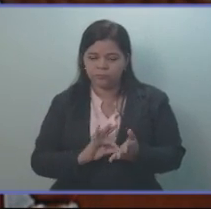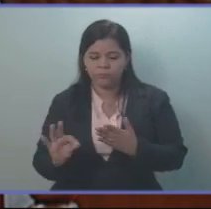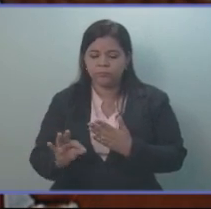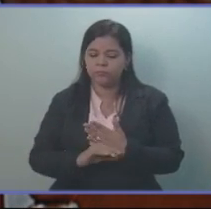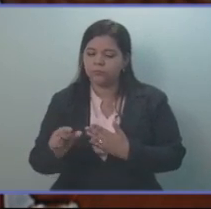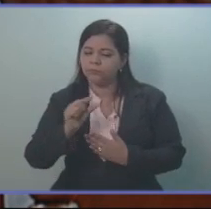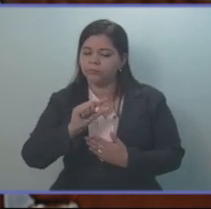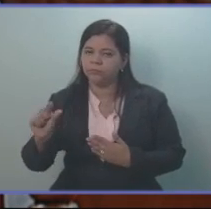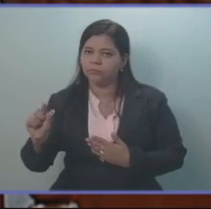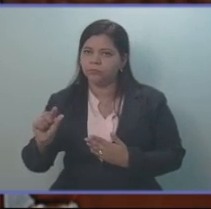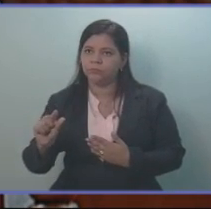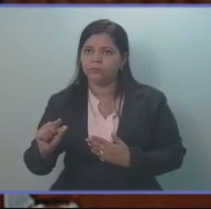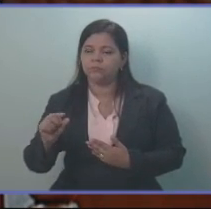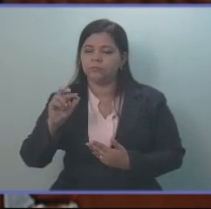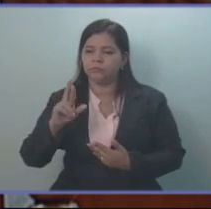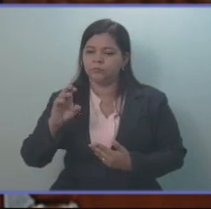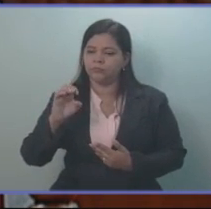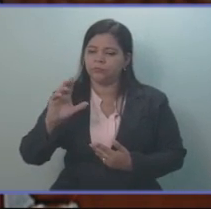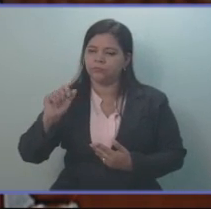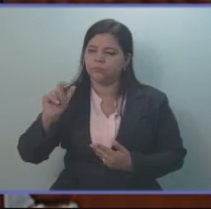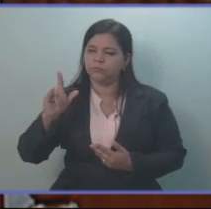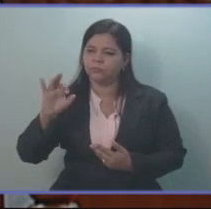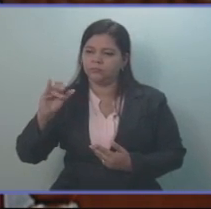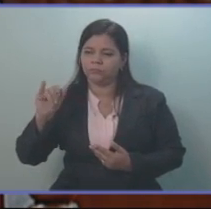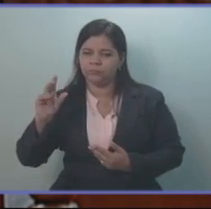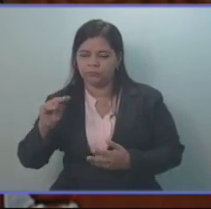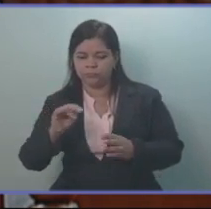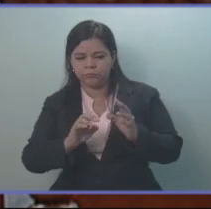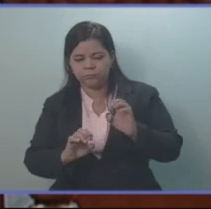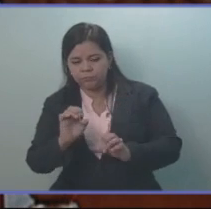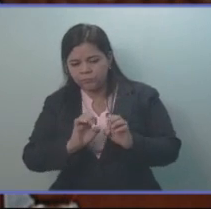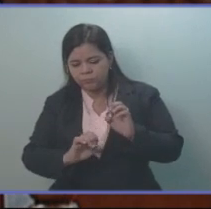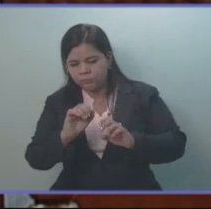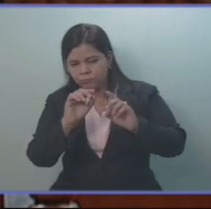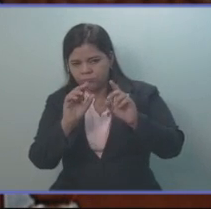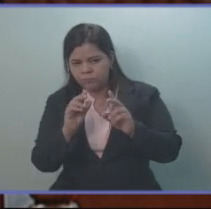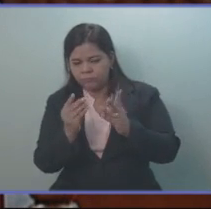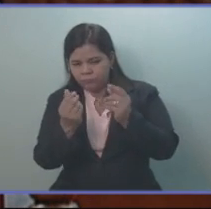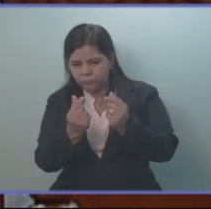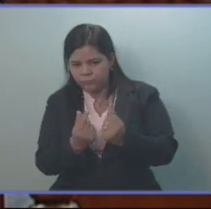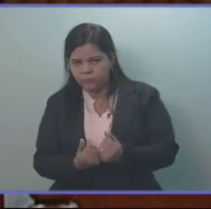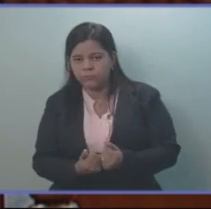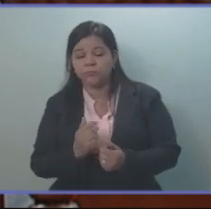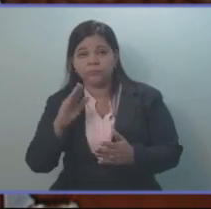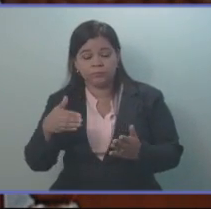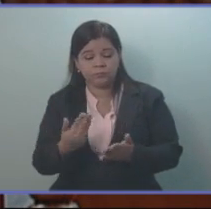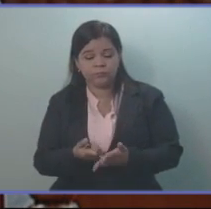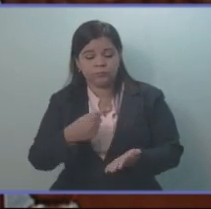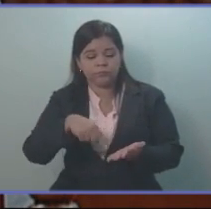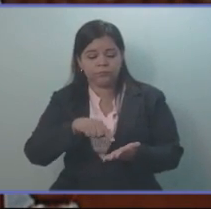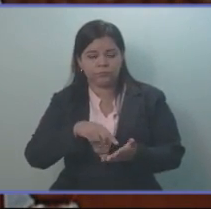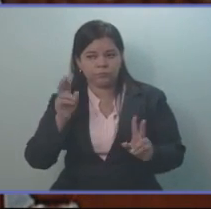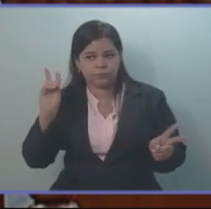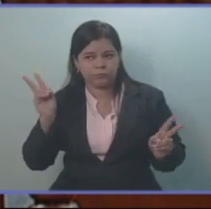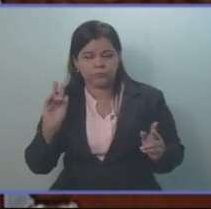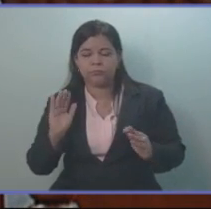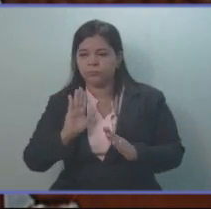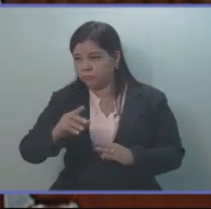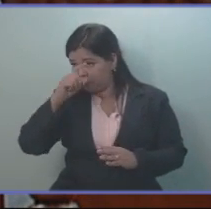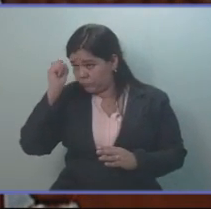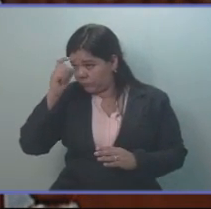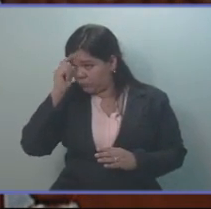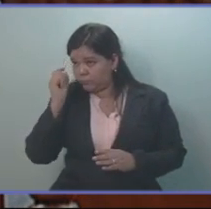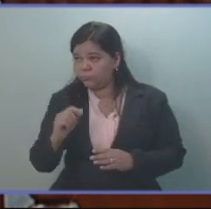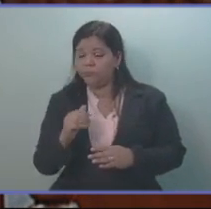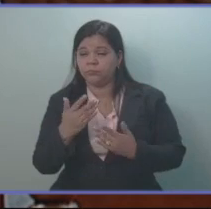denominado Recalificación Socioeconómica y Cultural del Centro Histórico de San Salvador y de su función